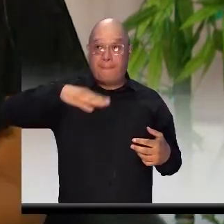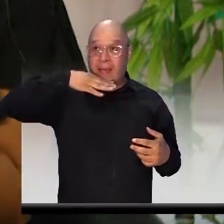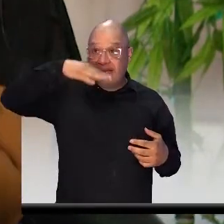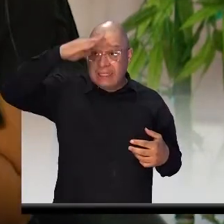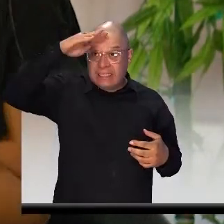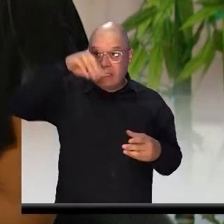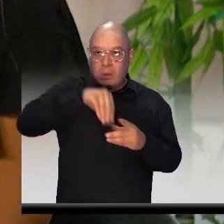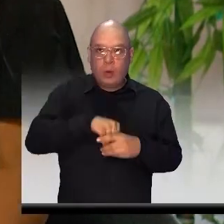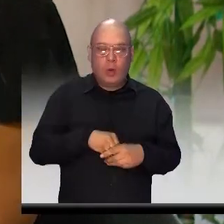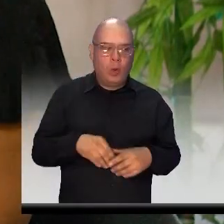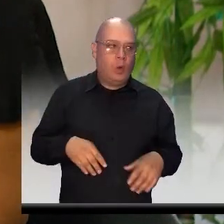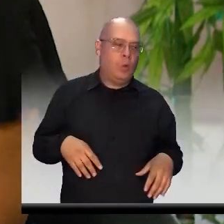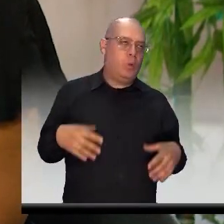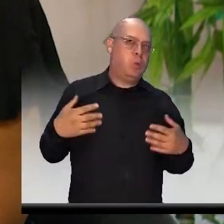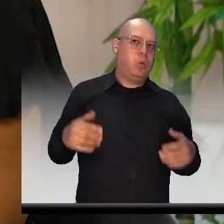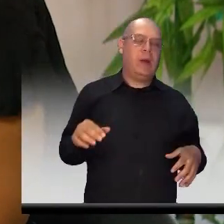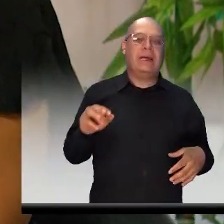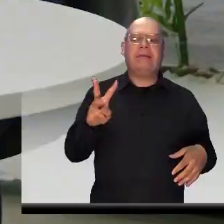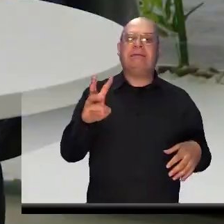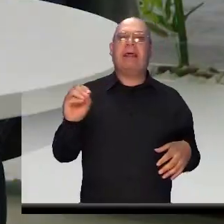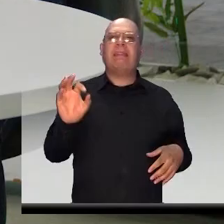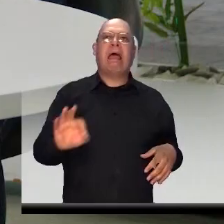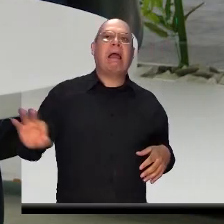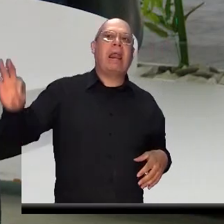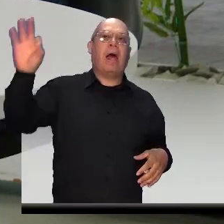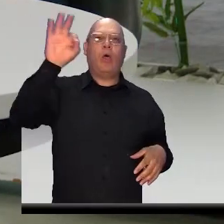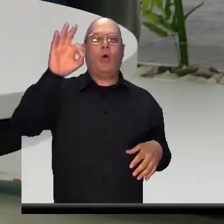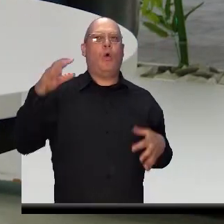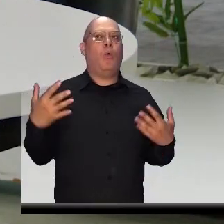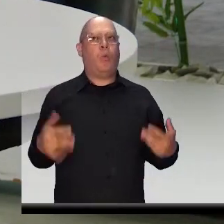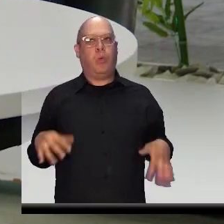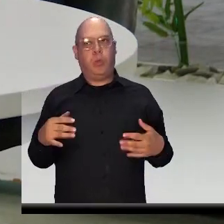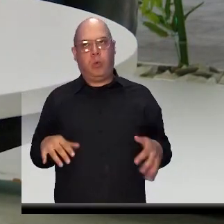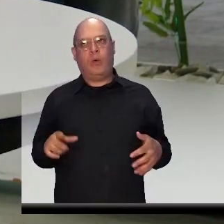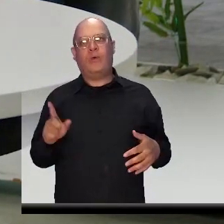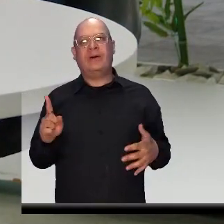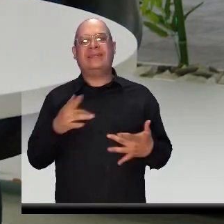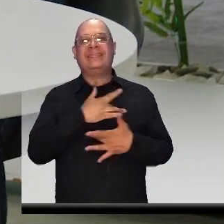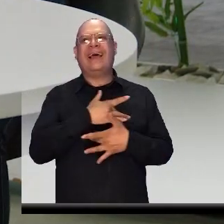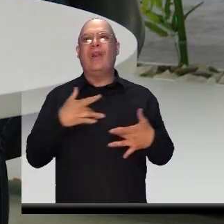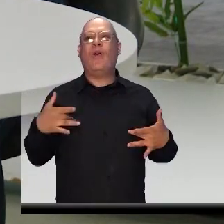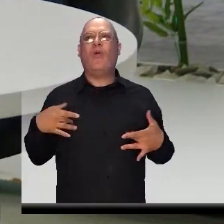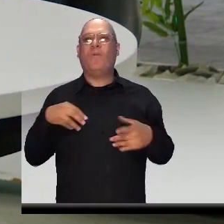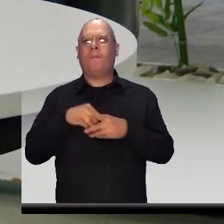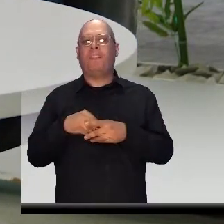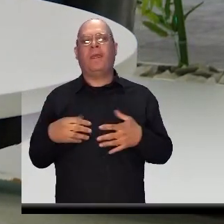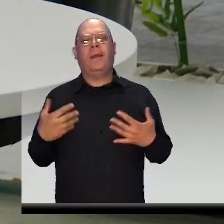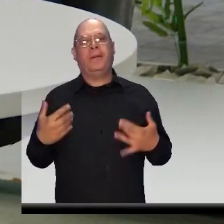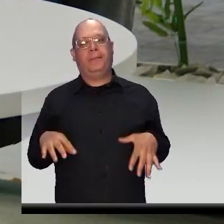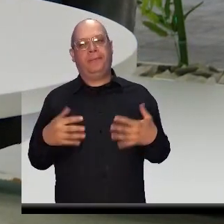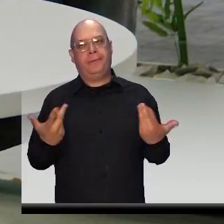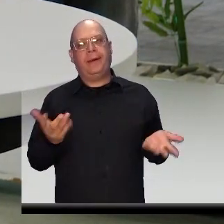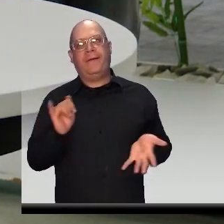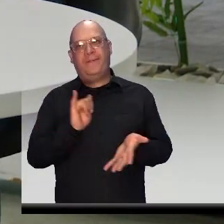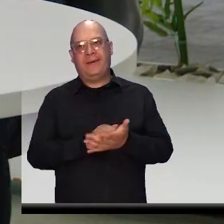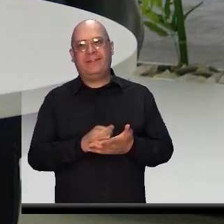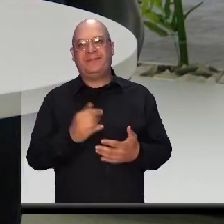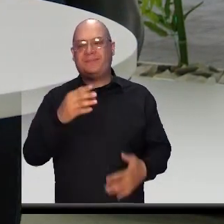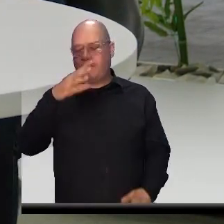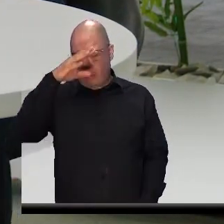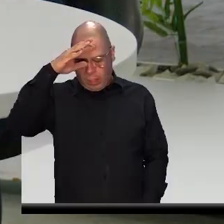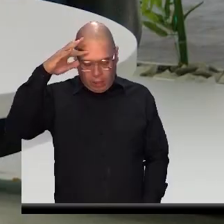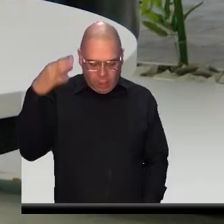donde supera los 30 grados centígrados y eso en términos de salud representa un riesgo, como es el tema del golpe de calor,